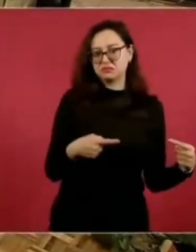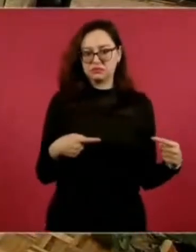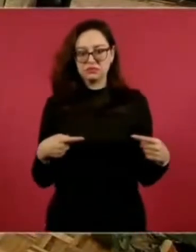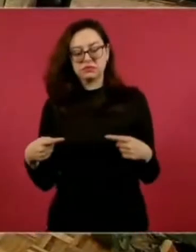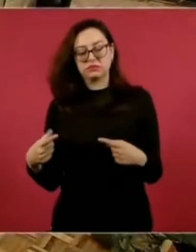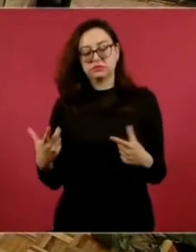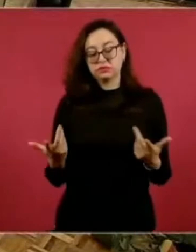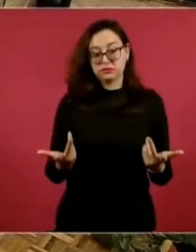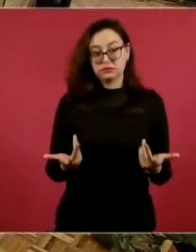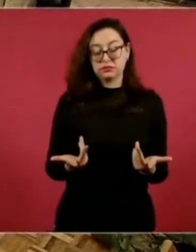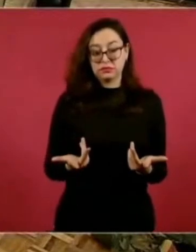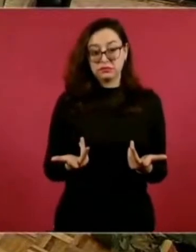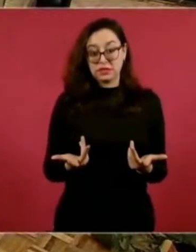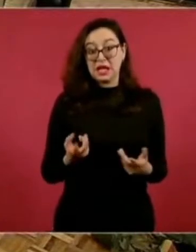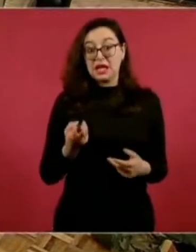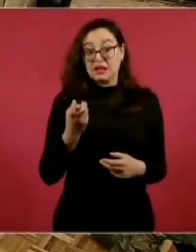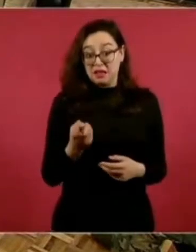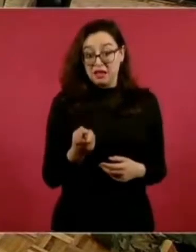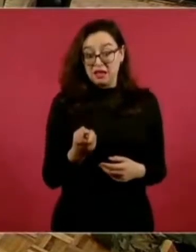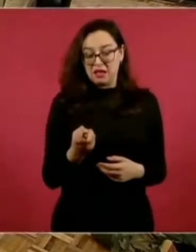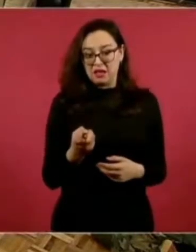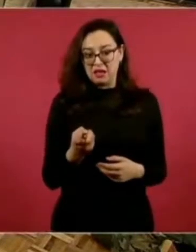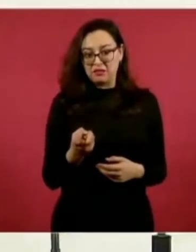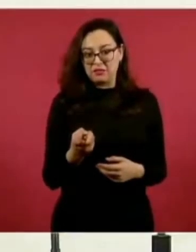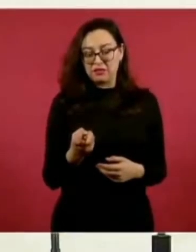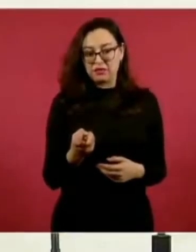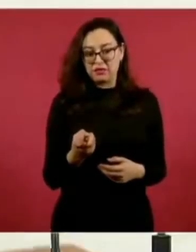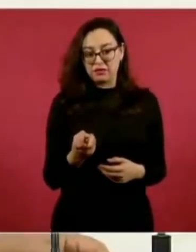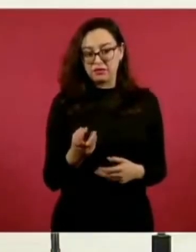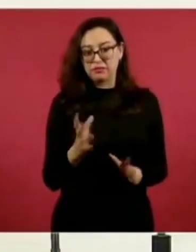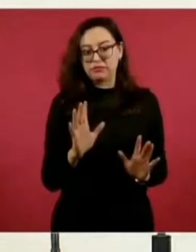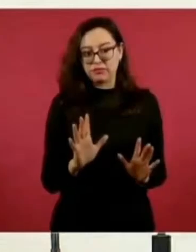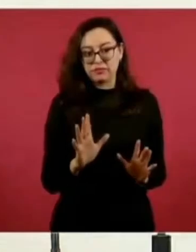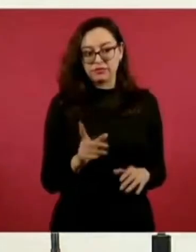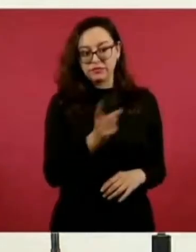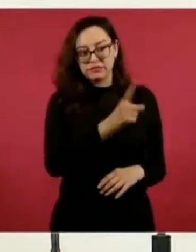Entonces, si se tiene una idea, que yo respeto,